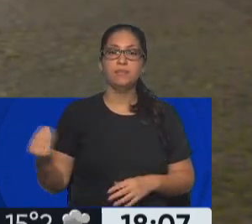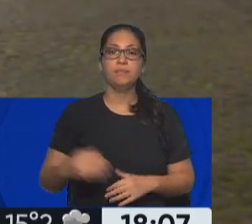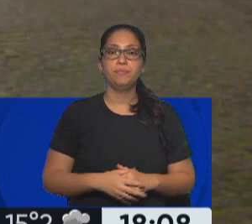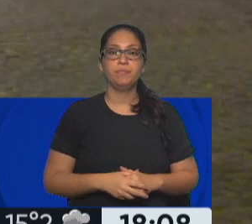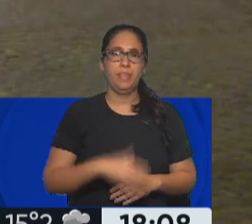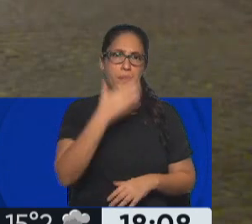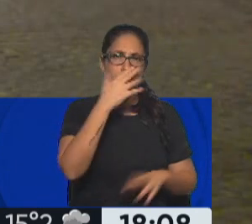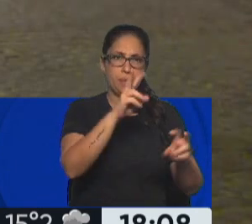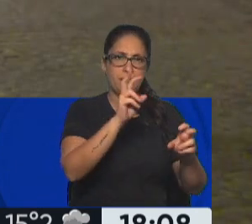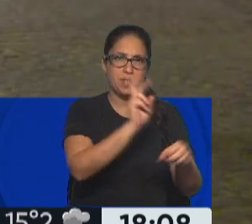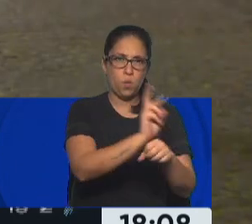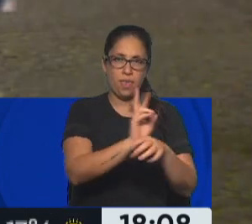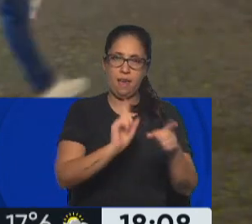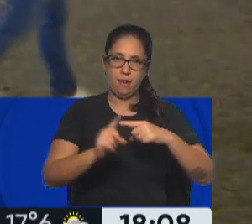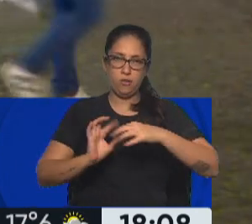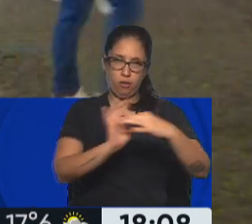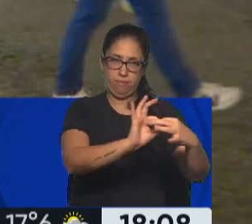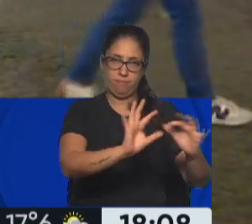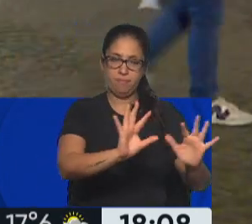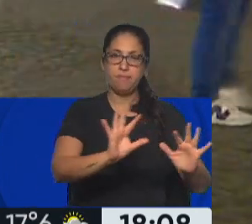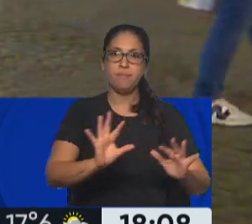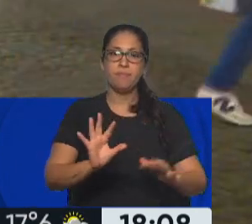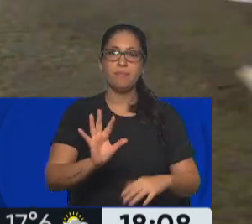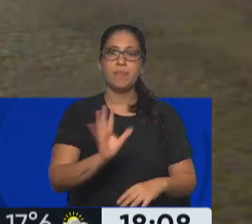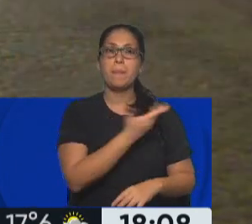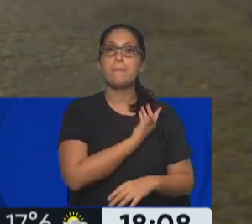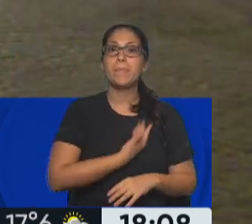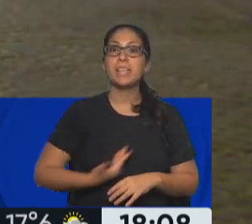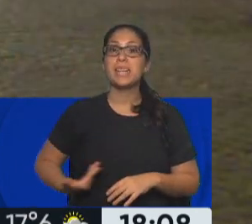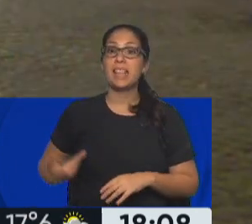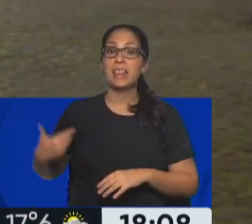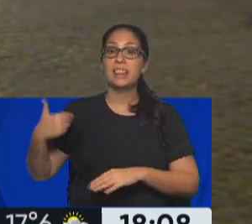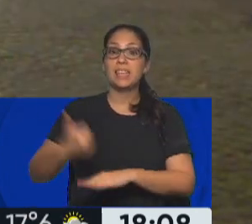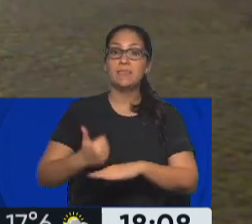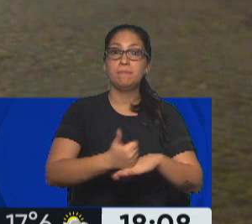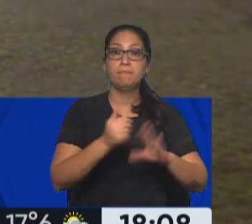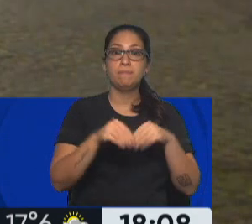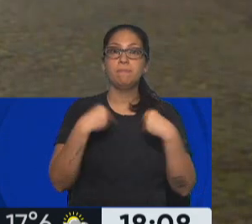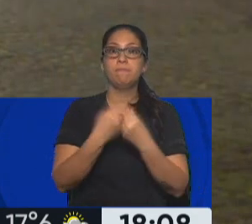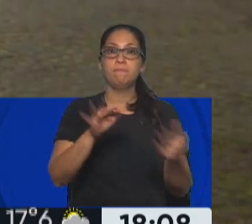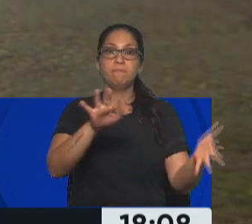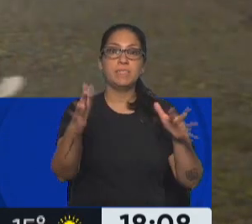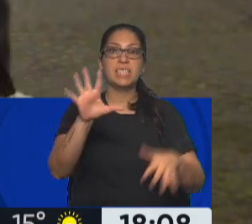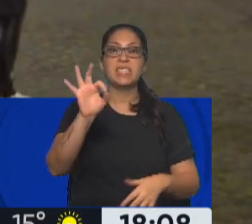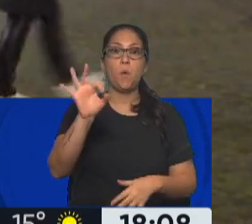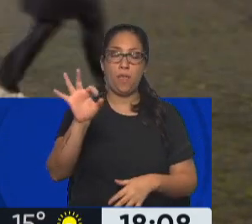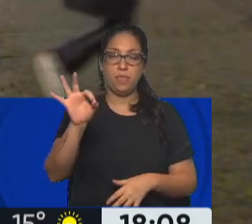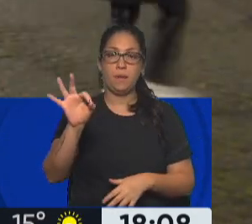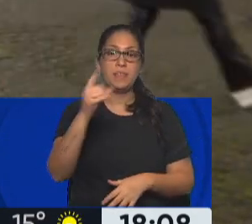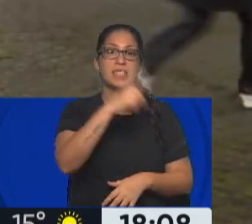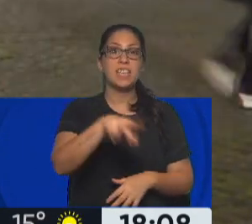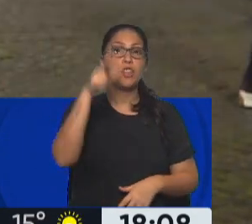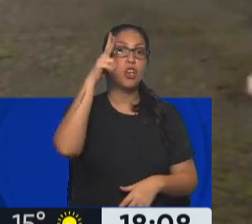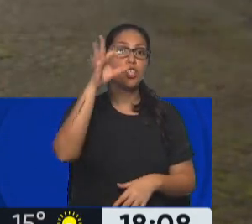emparentado absolutamente. A ver, los presidentes, 50, 180